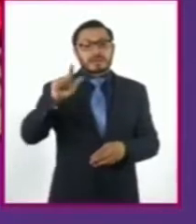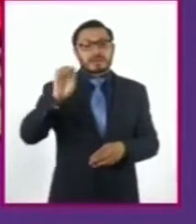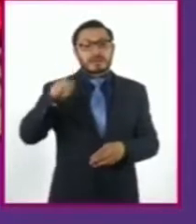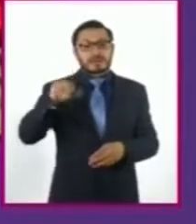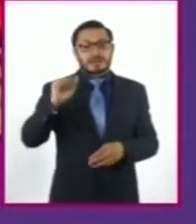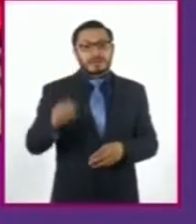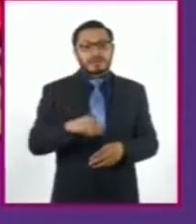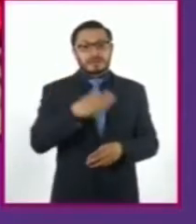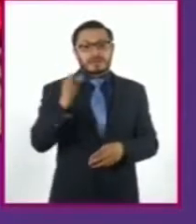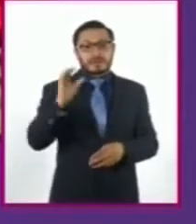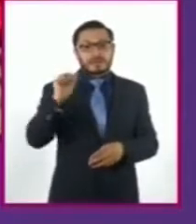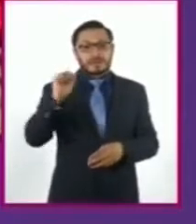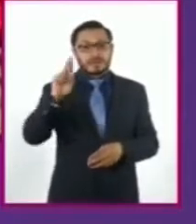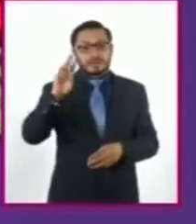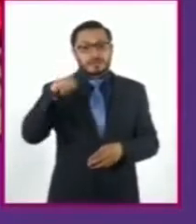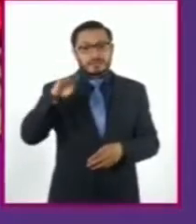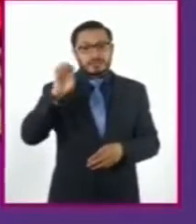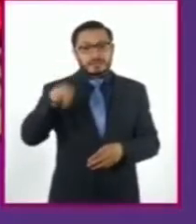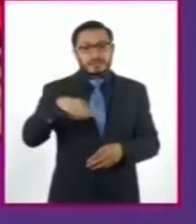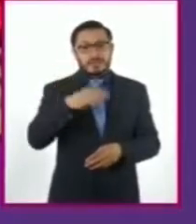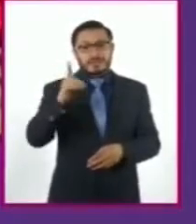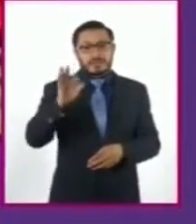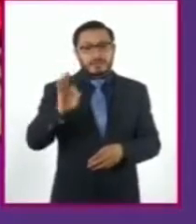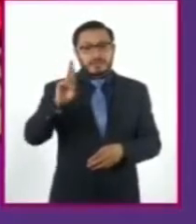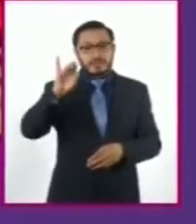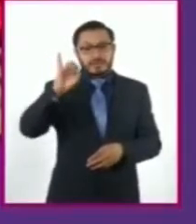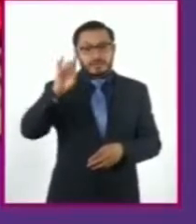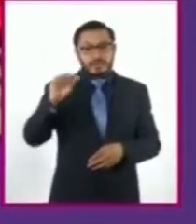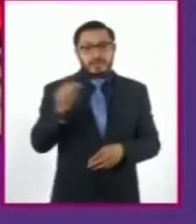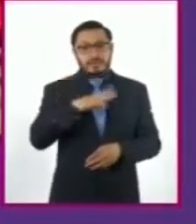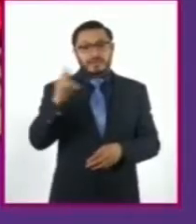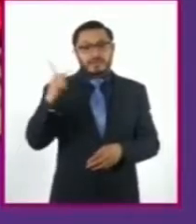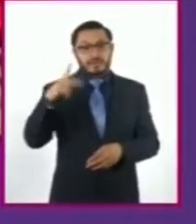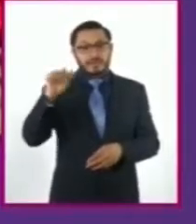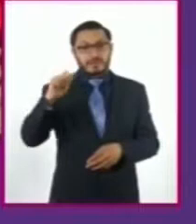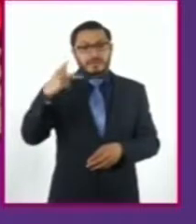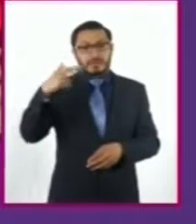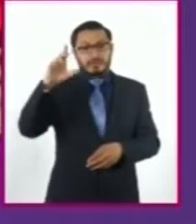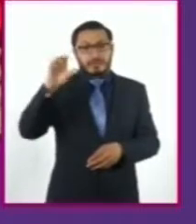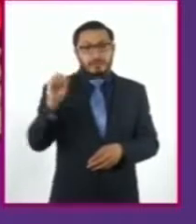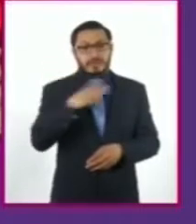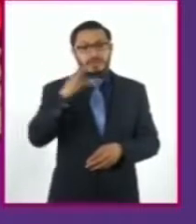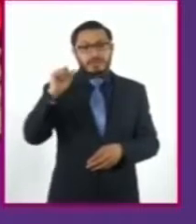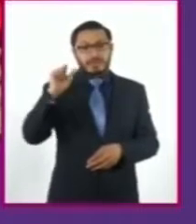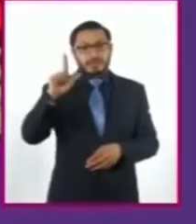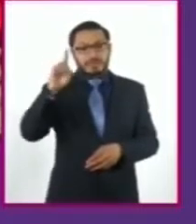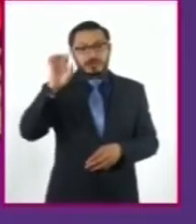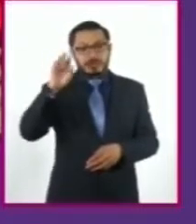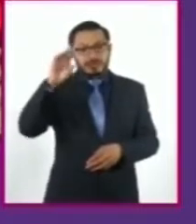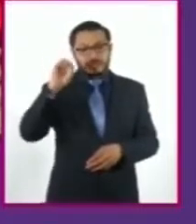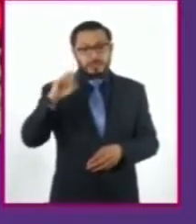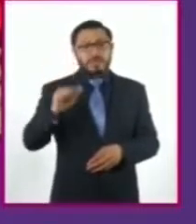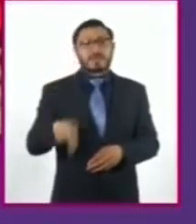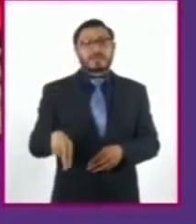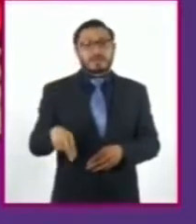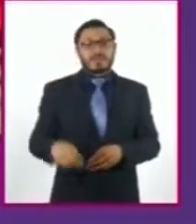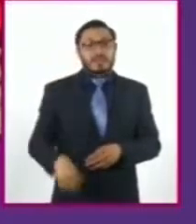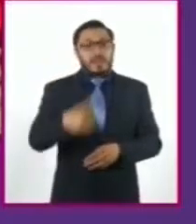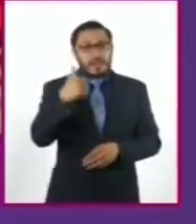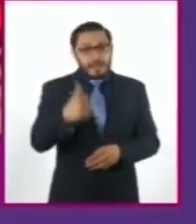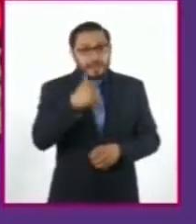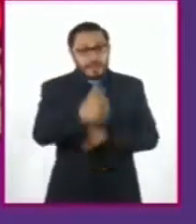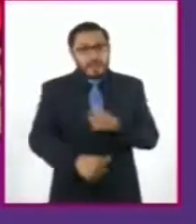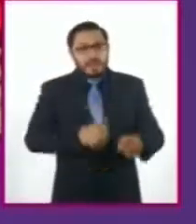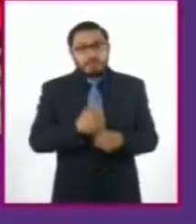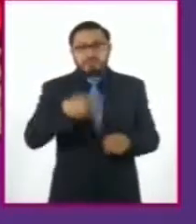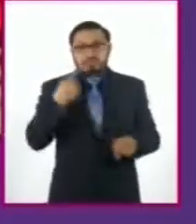Frida Kahlo Calderón. A los 6 años se enfermó de poliomielitis y esto causó que